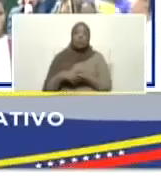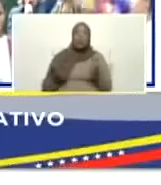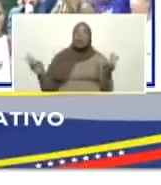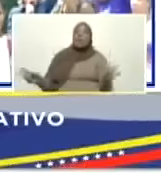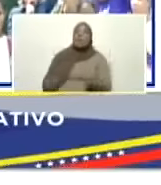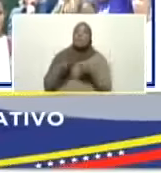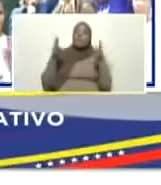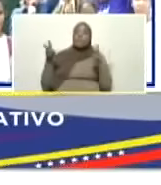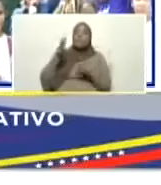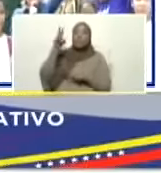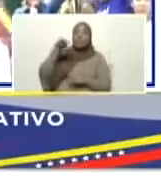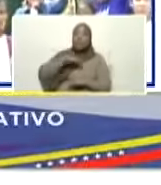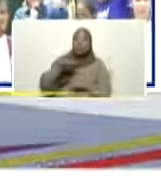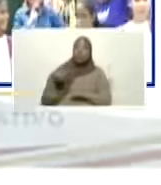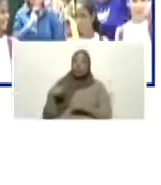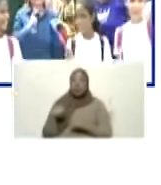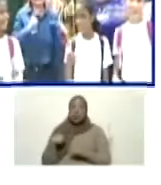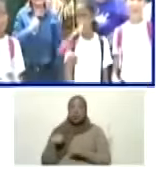¡Venceremos!